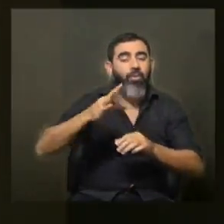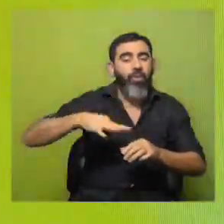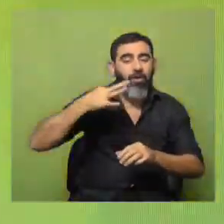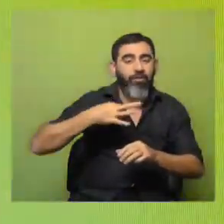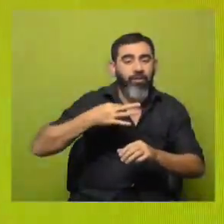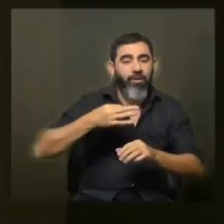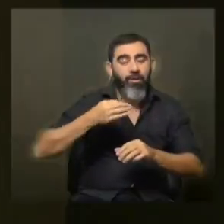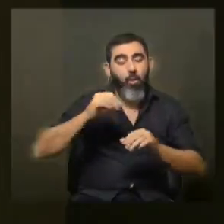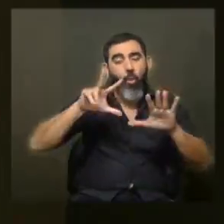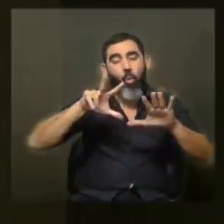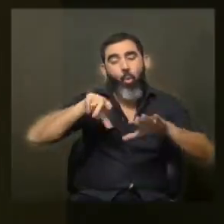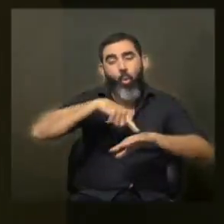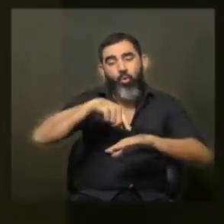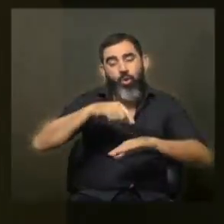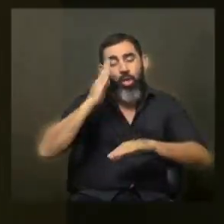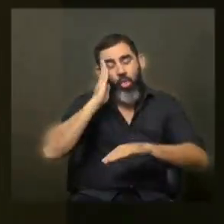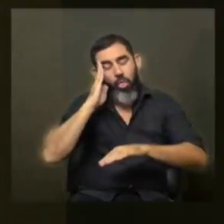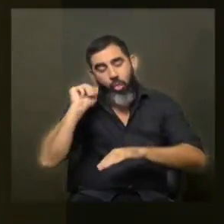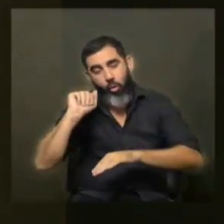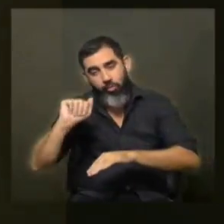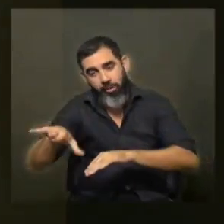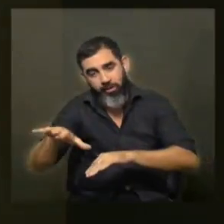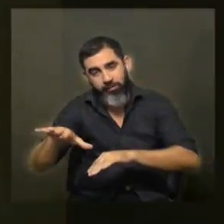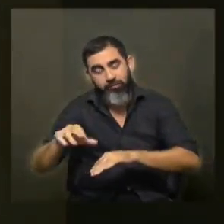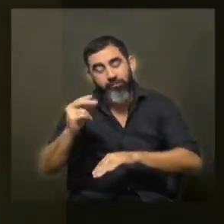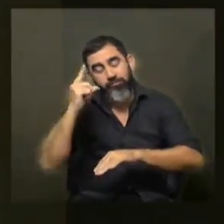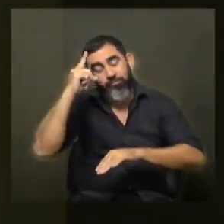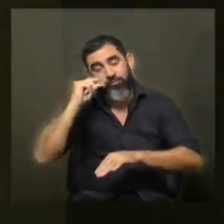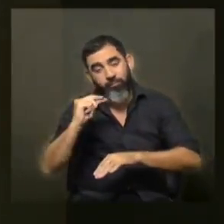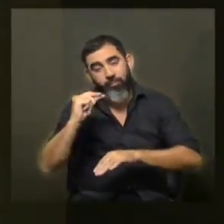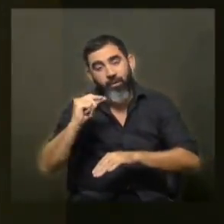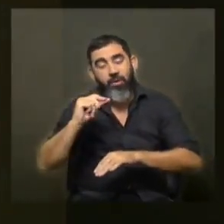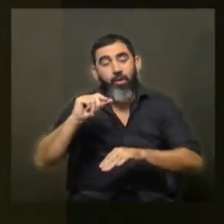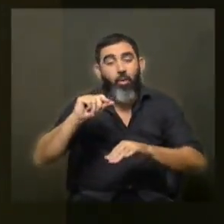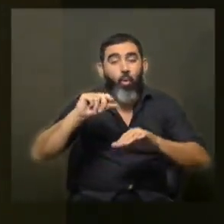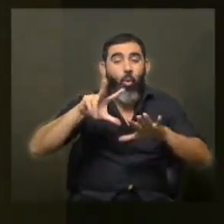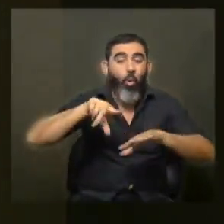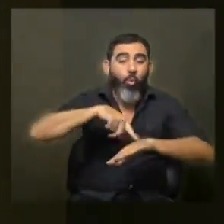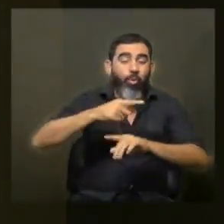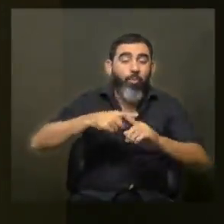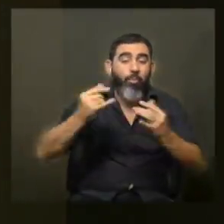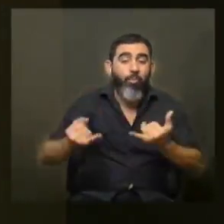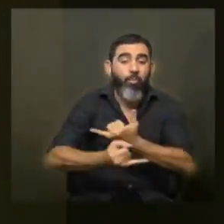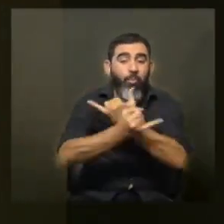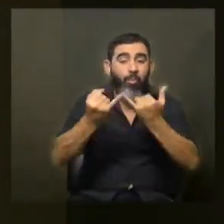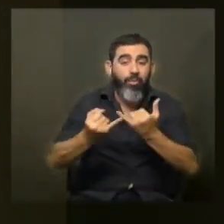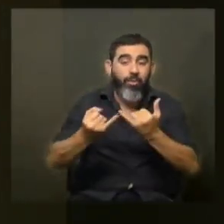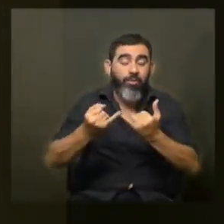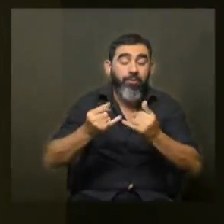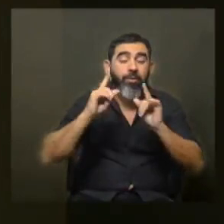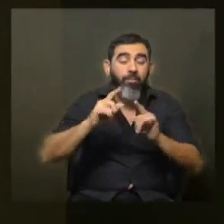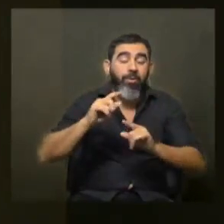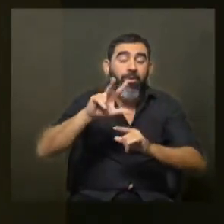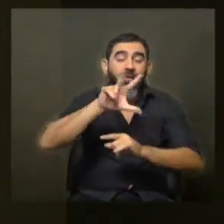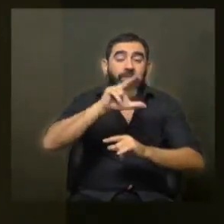es dormir, sí, en el mejor de los casos. En el mejor de los casos dormimos 1/3 de nuestro día y por ende 1/3 de nuestra vida.